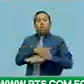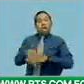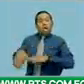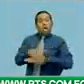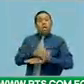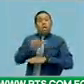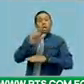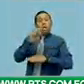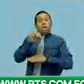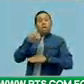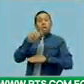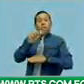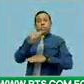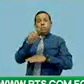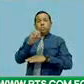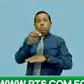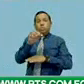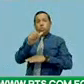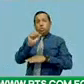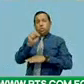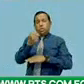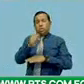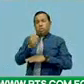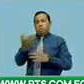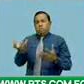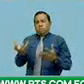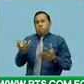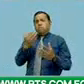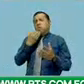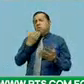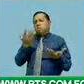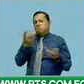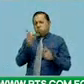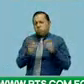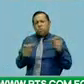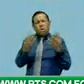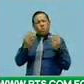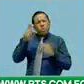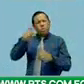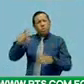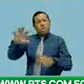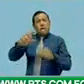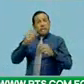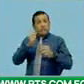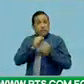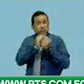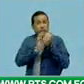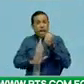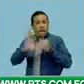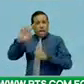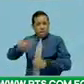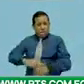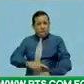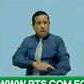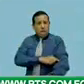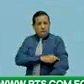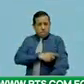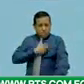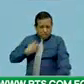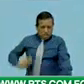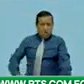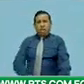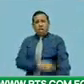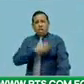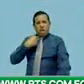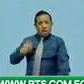Amazonas. Escucha a los pacientes, solo en personas que necesitan diálisis son cerca de 13.000 que corre riesgo su vida. ¿Por